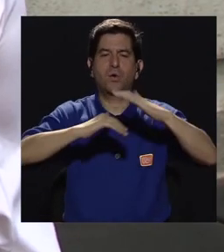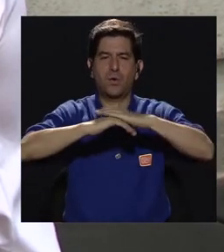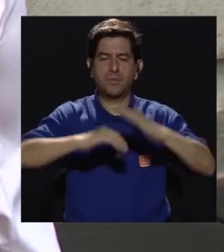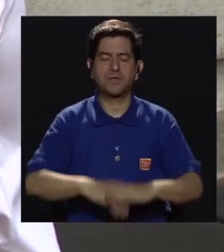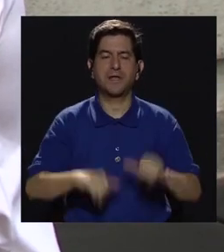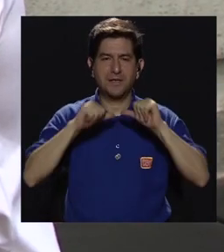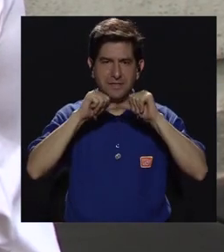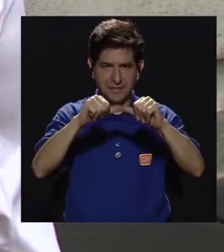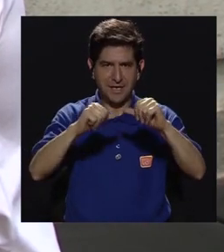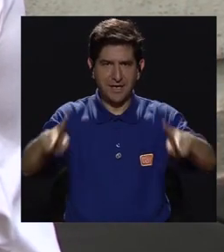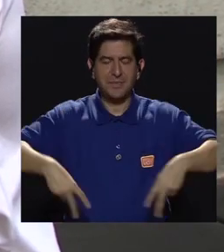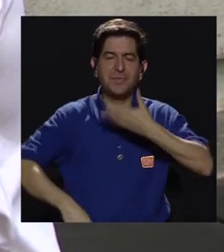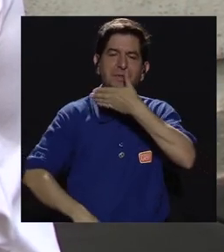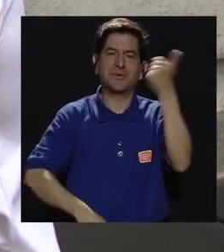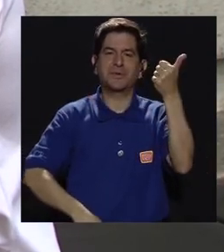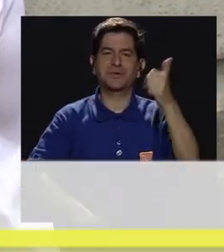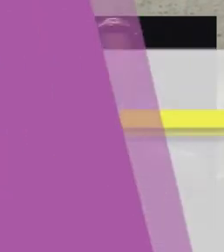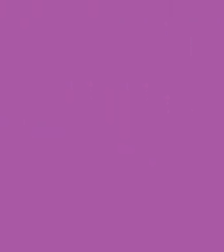Continuamos con Vivir Mejor.